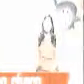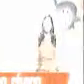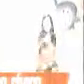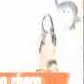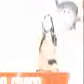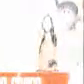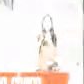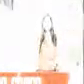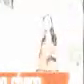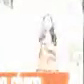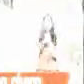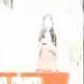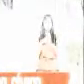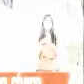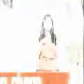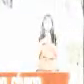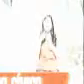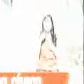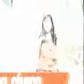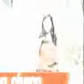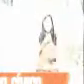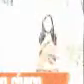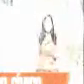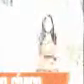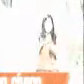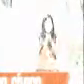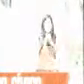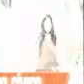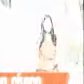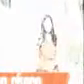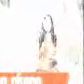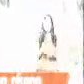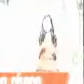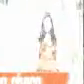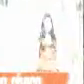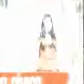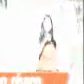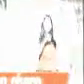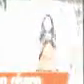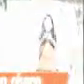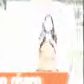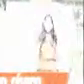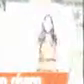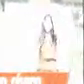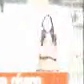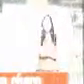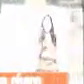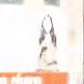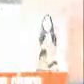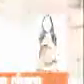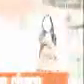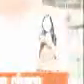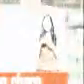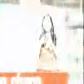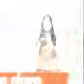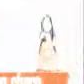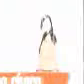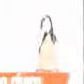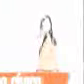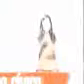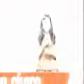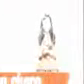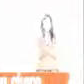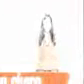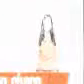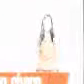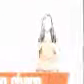parar este día martes porque al margen de ese transportista somos ciudadanos somos bolivianos somos ciudadanos de esta tierra donde tenemos que hacernos respetar el